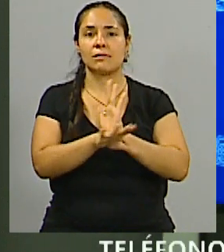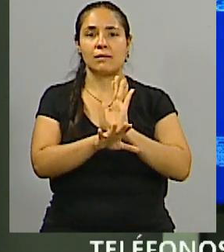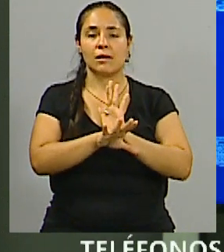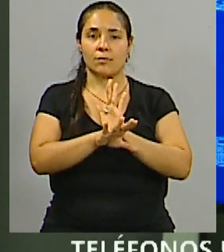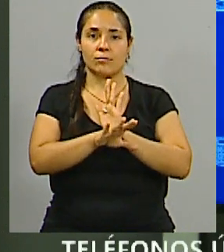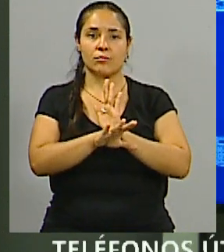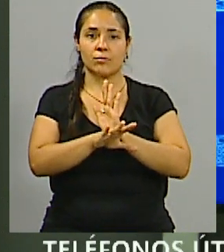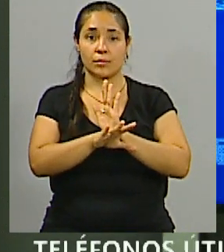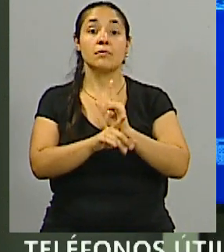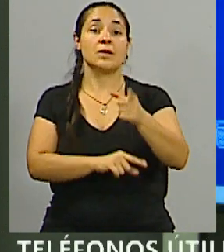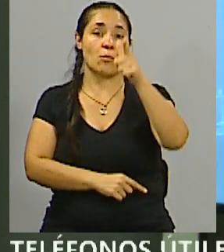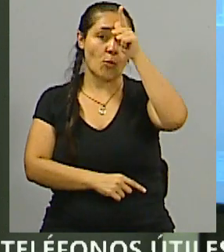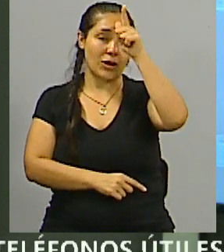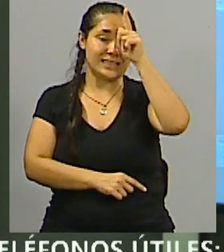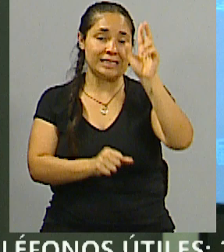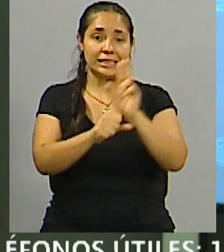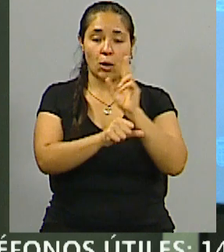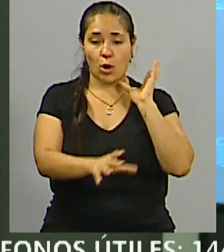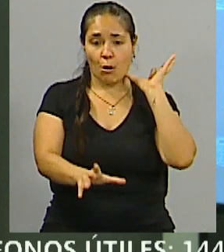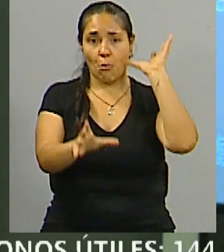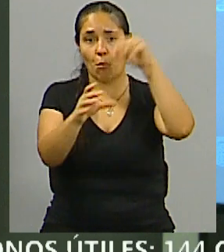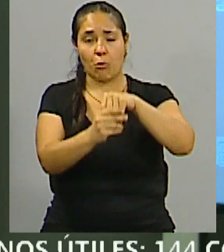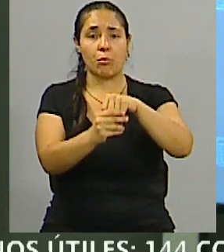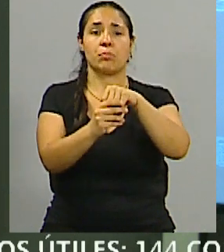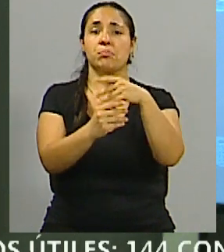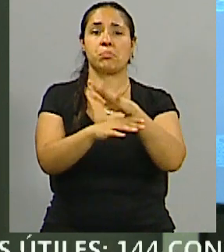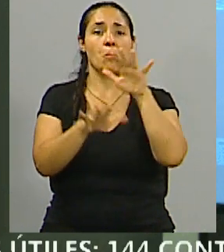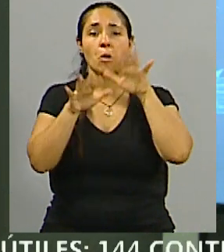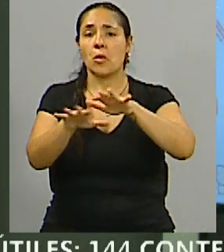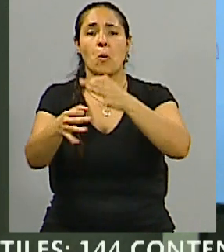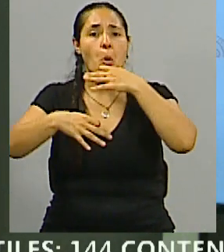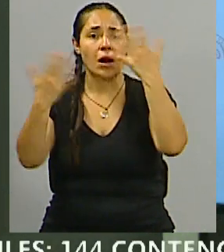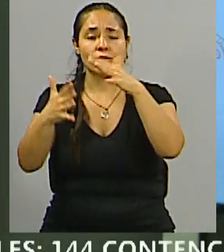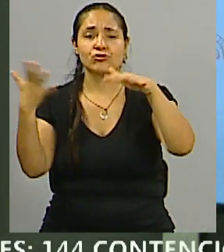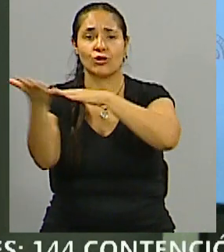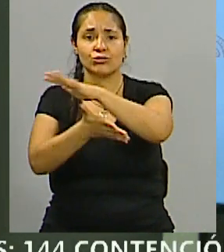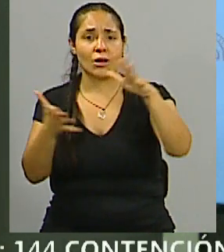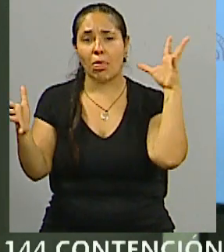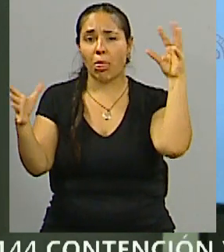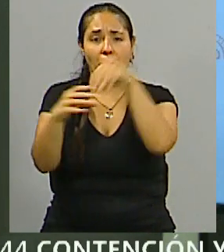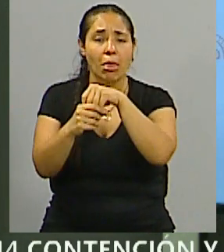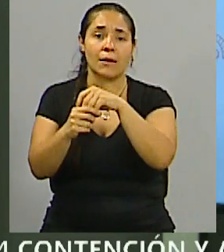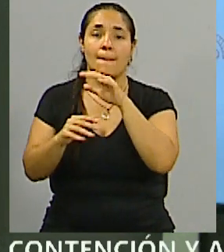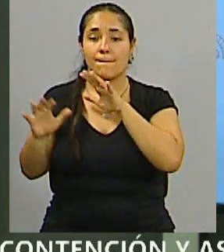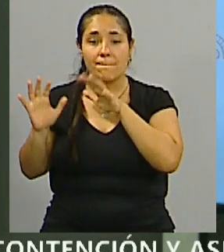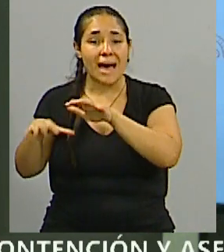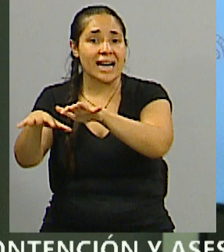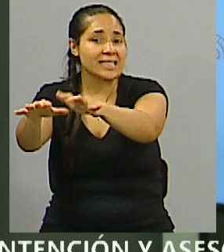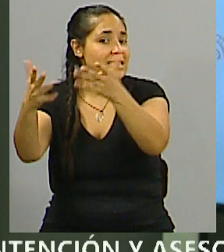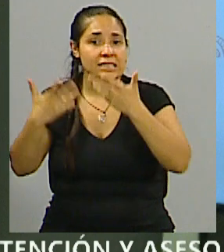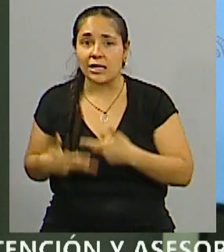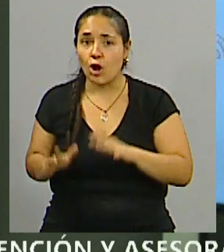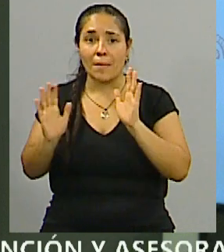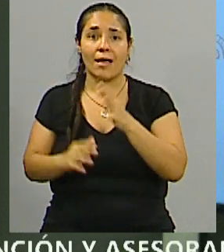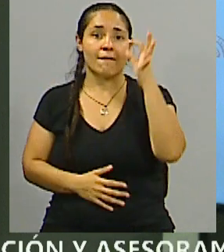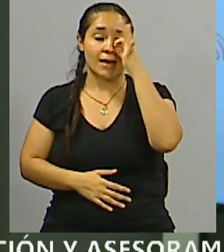intervención de las fuerzas de seguridad en cualquier situación de protesta o conflicto social, en una movilización, en una marcha. El